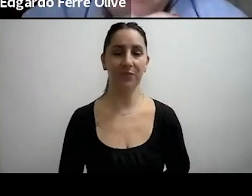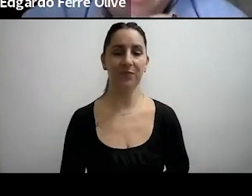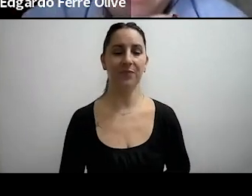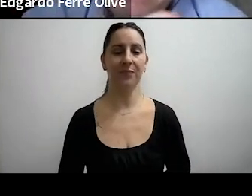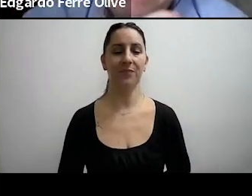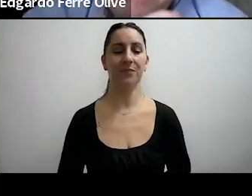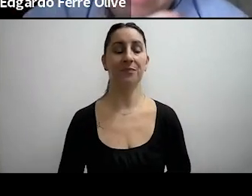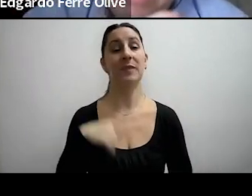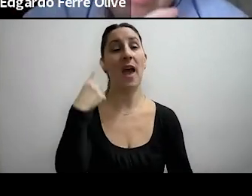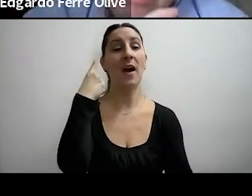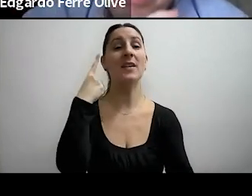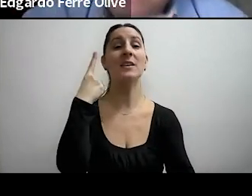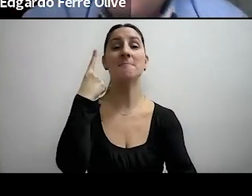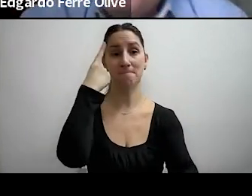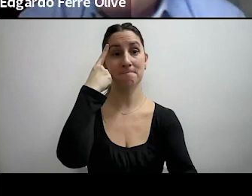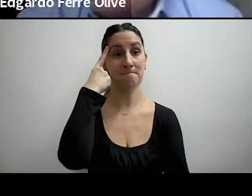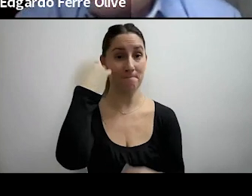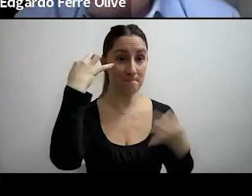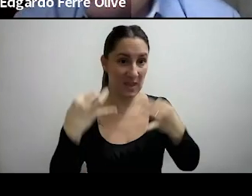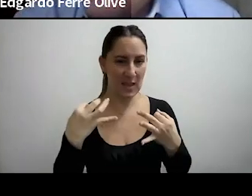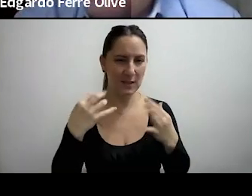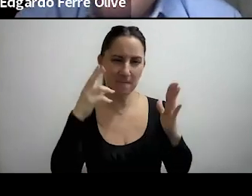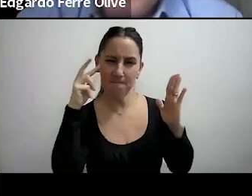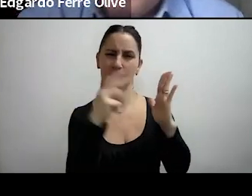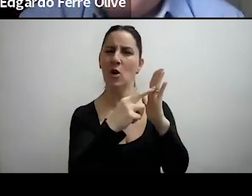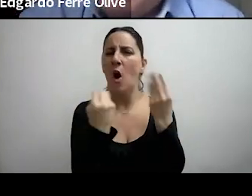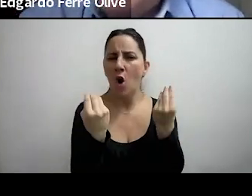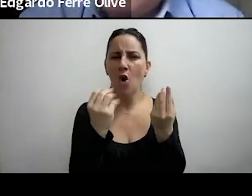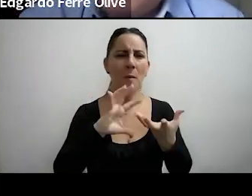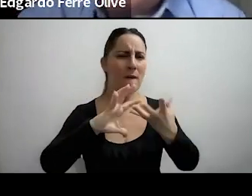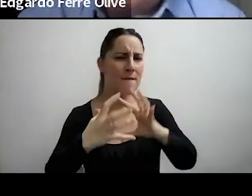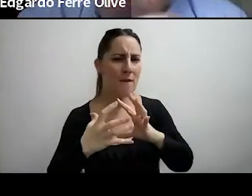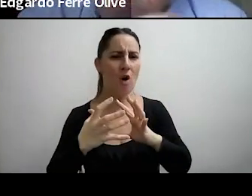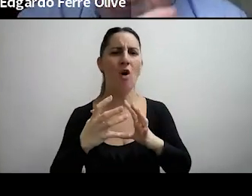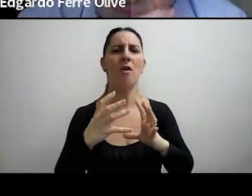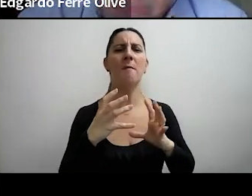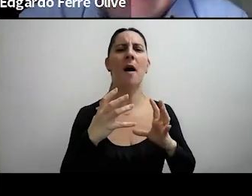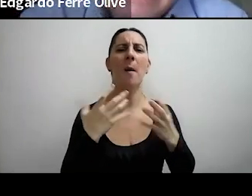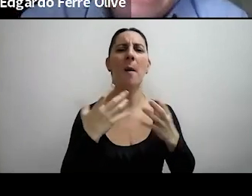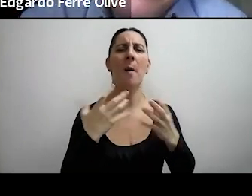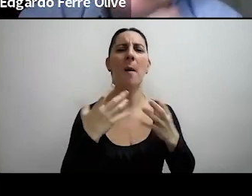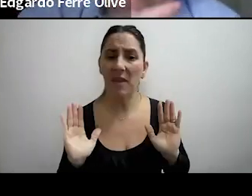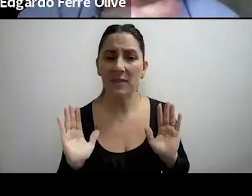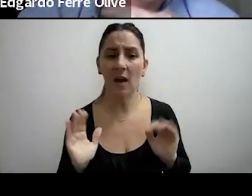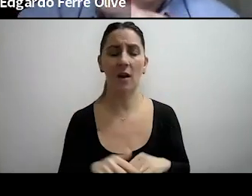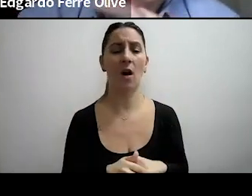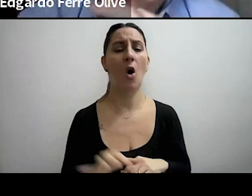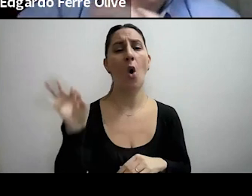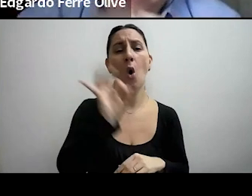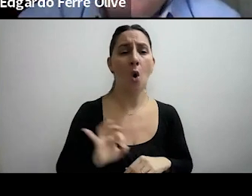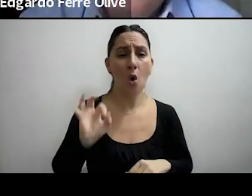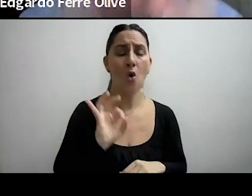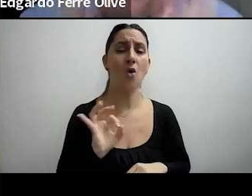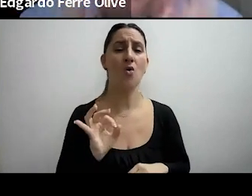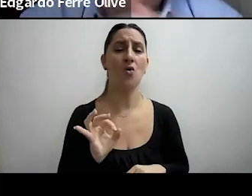en cuenta esta aplicación, ver cómo se realiza, puede ser ajuste fiscal en frontera, puede serlo, o puede ser